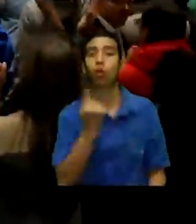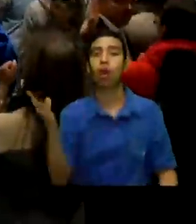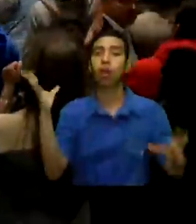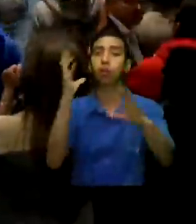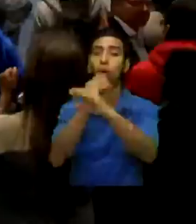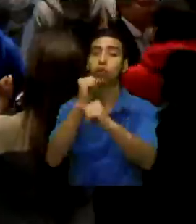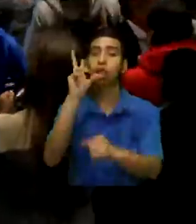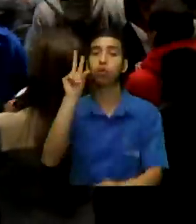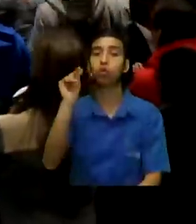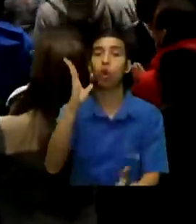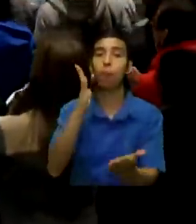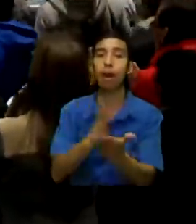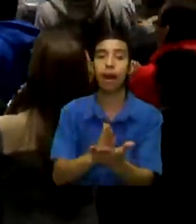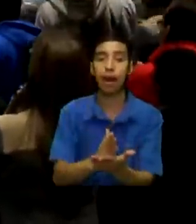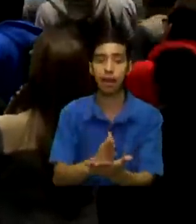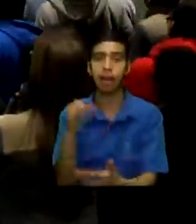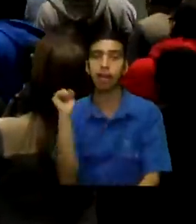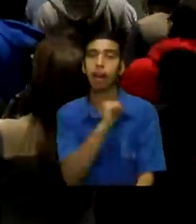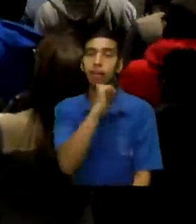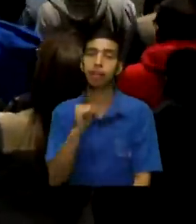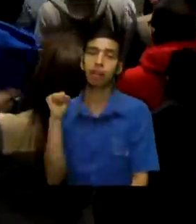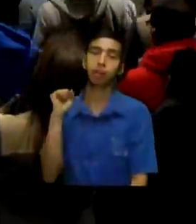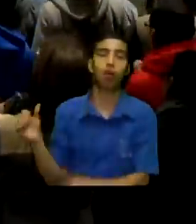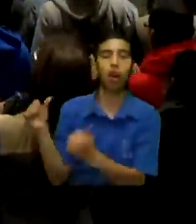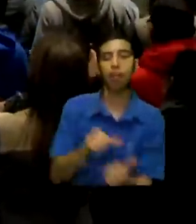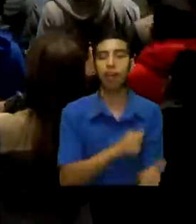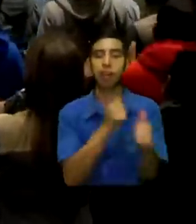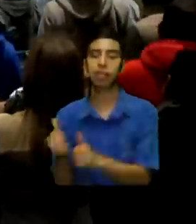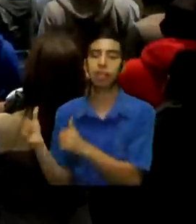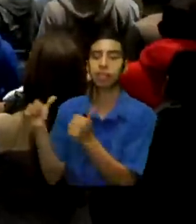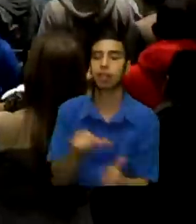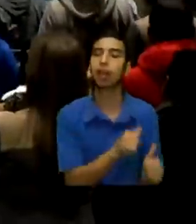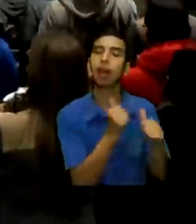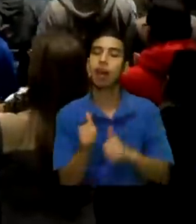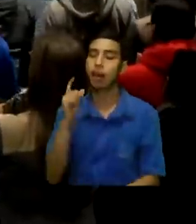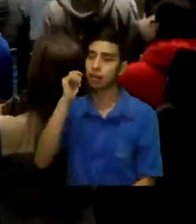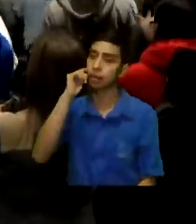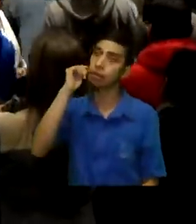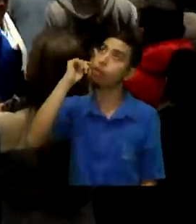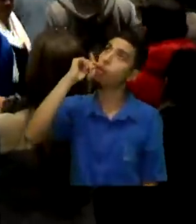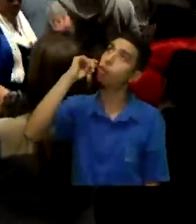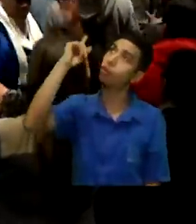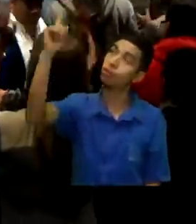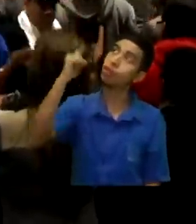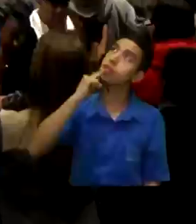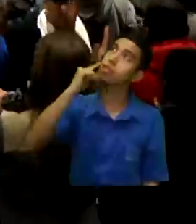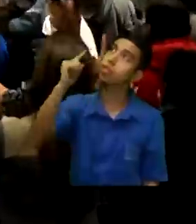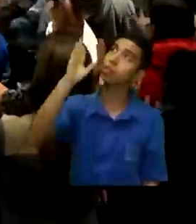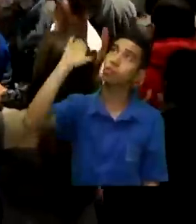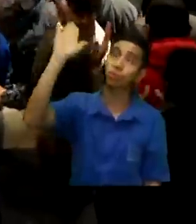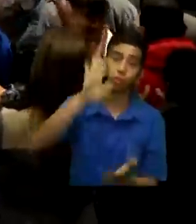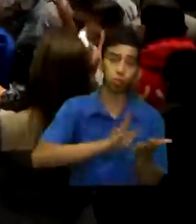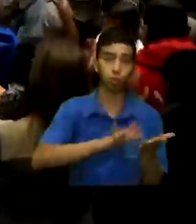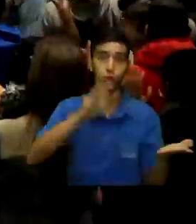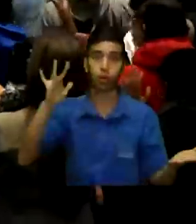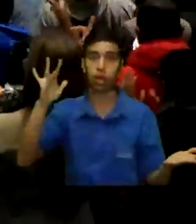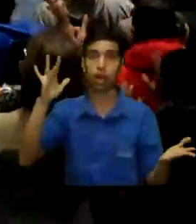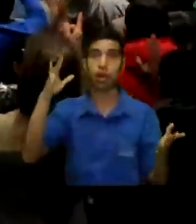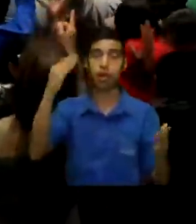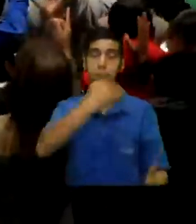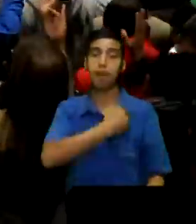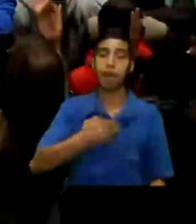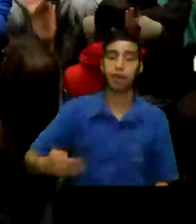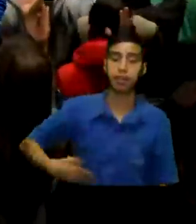toda la noche sin parar, cantando alabanzas al Señor, diciendo de su gloria y